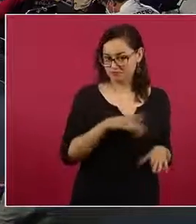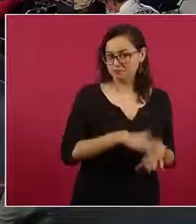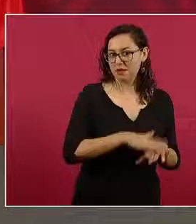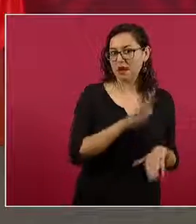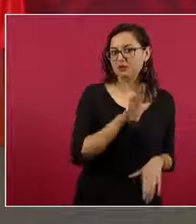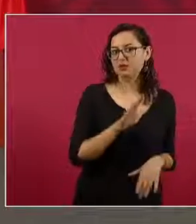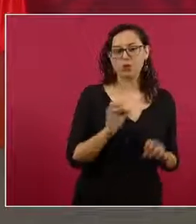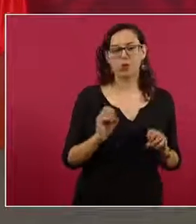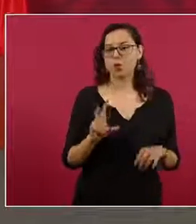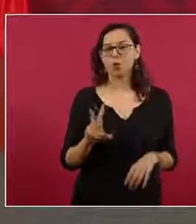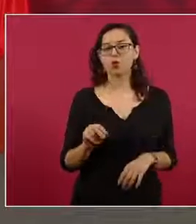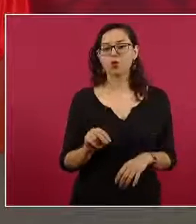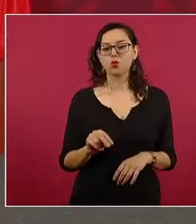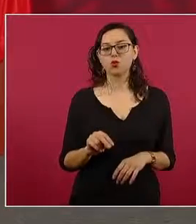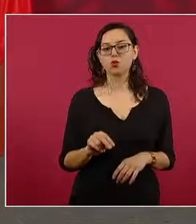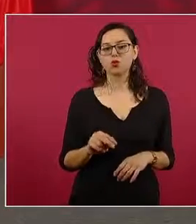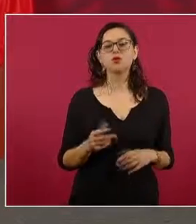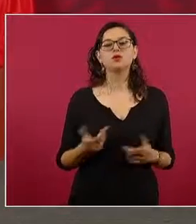Sí,